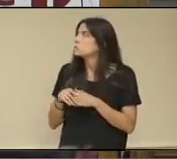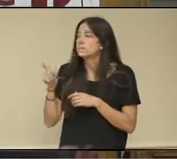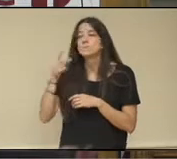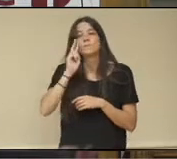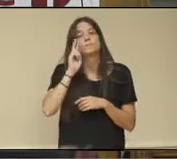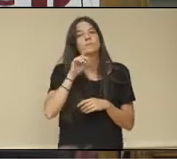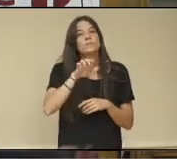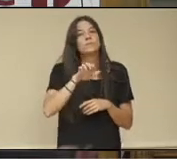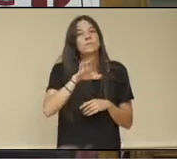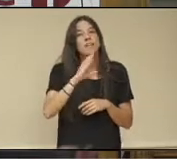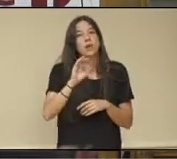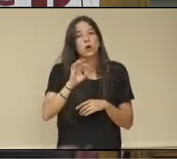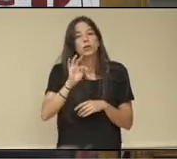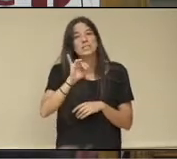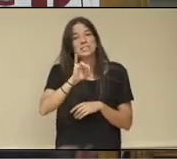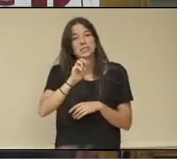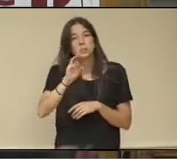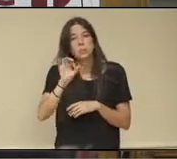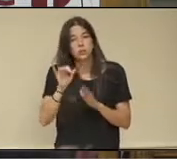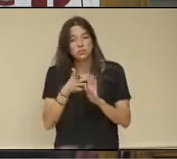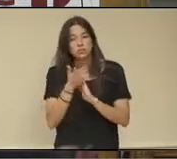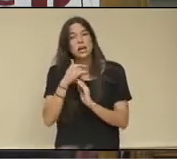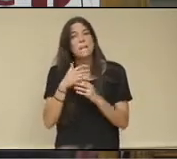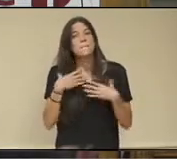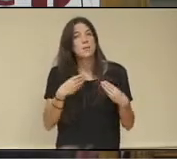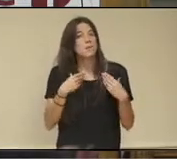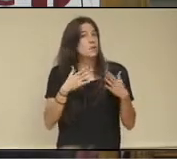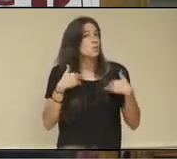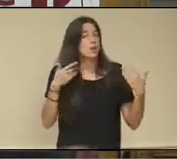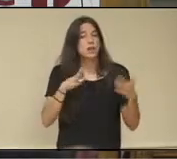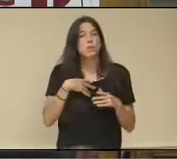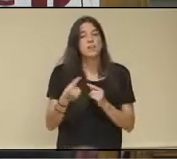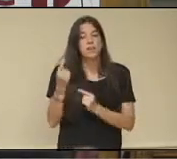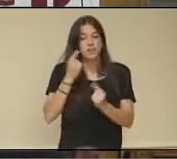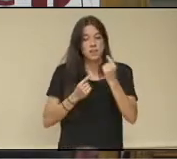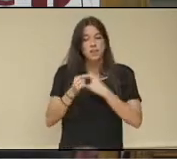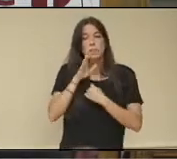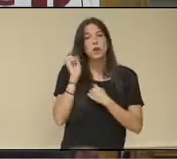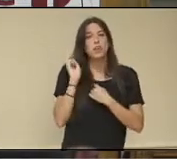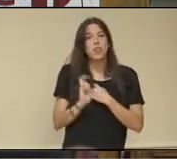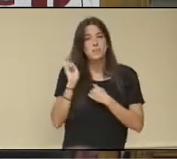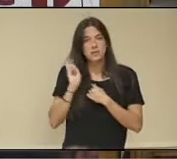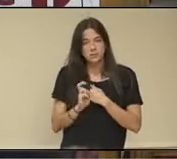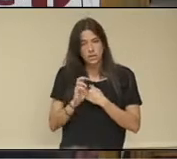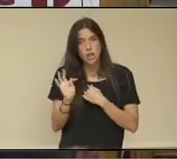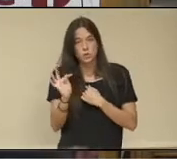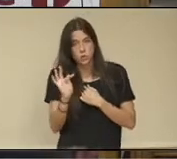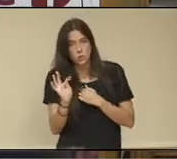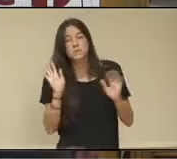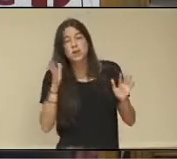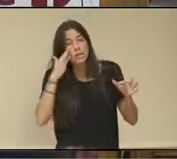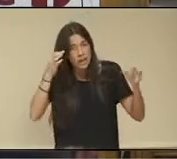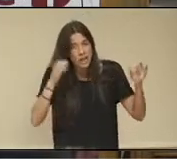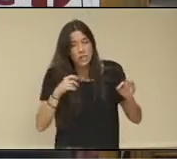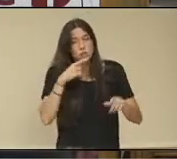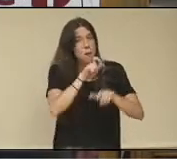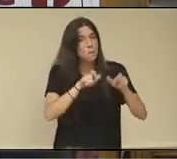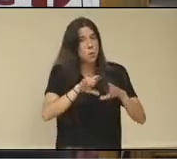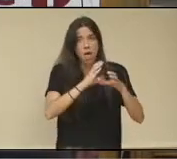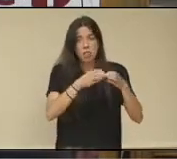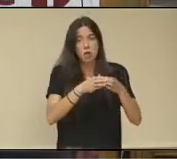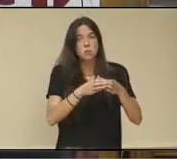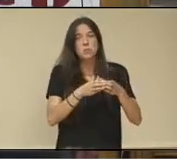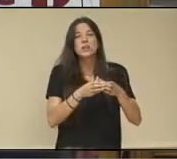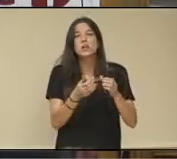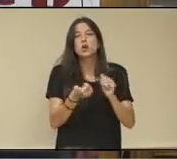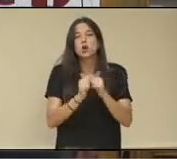que cualquier mamífero puede infectarse por cepas del complejo tuberculosis, pero es una población muy clonal. ¿Qué